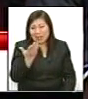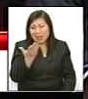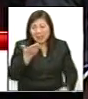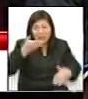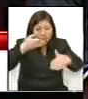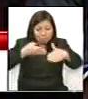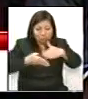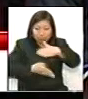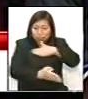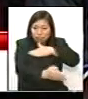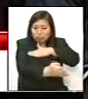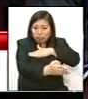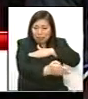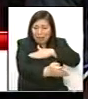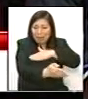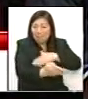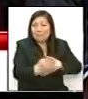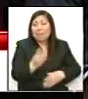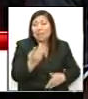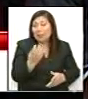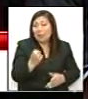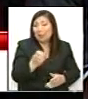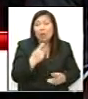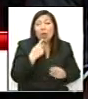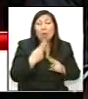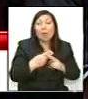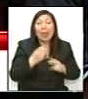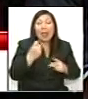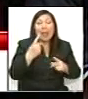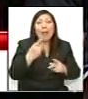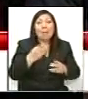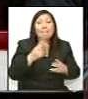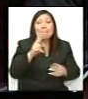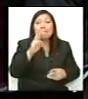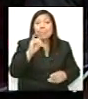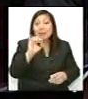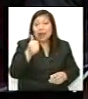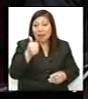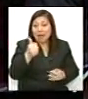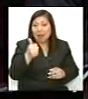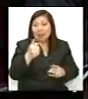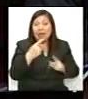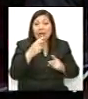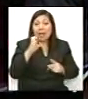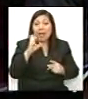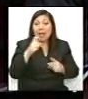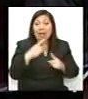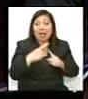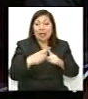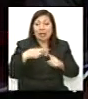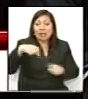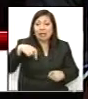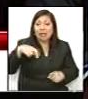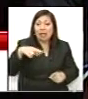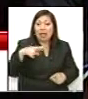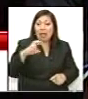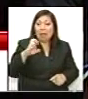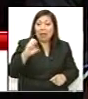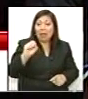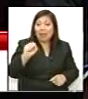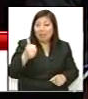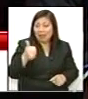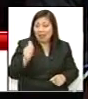Bedoya, no necesariamente la Vía Expresa. Y entonces, creemos, señor, que es de justicia, si hay tantas